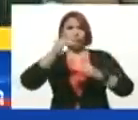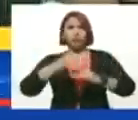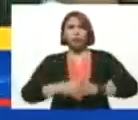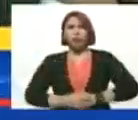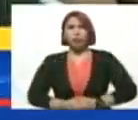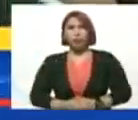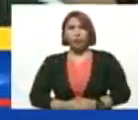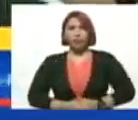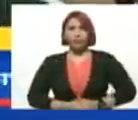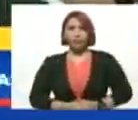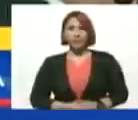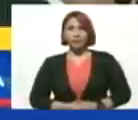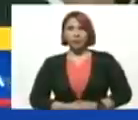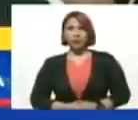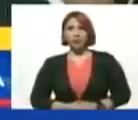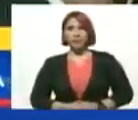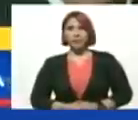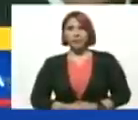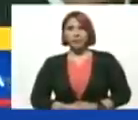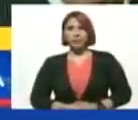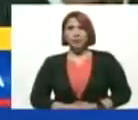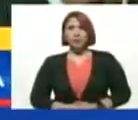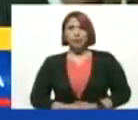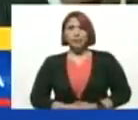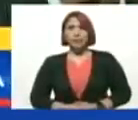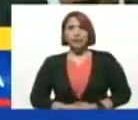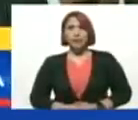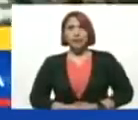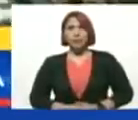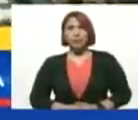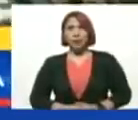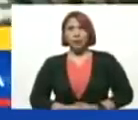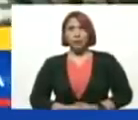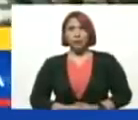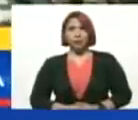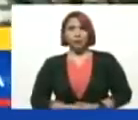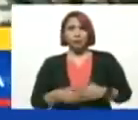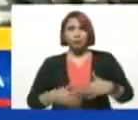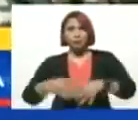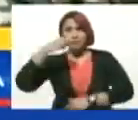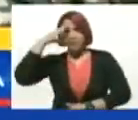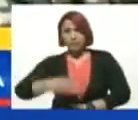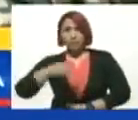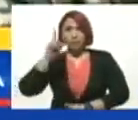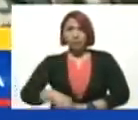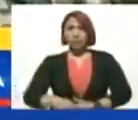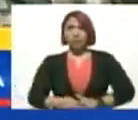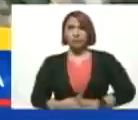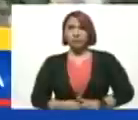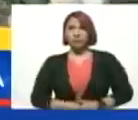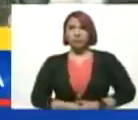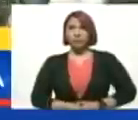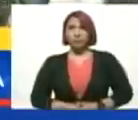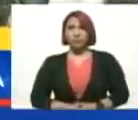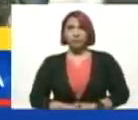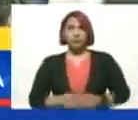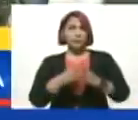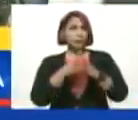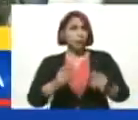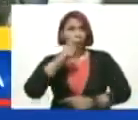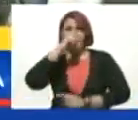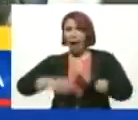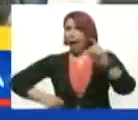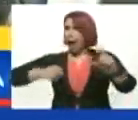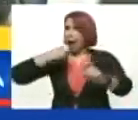Arcáez? Valores militares de la historia que hemos construido en todos estos años de